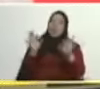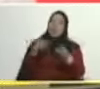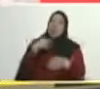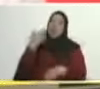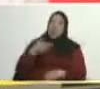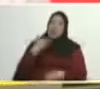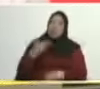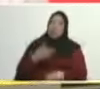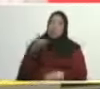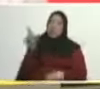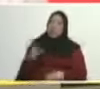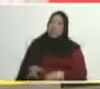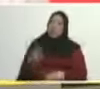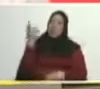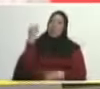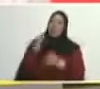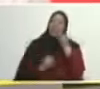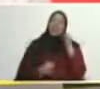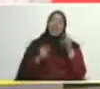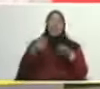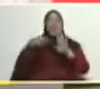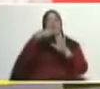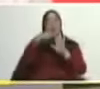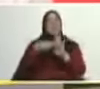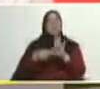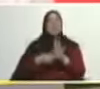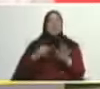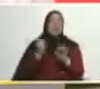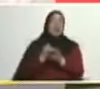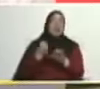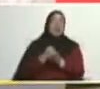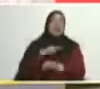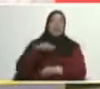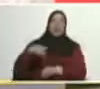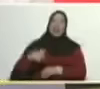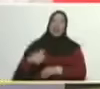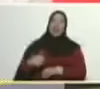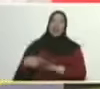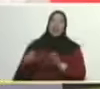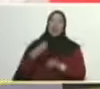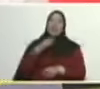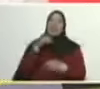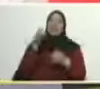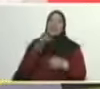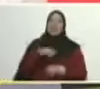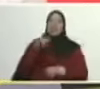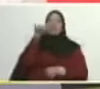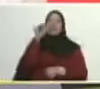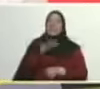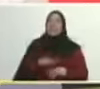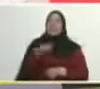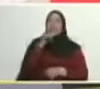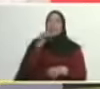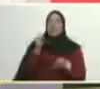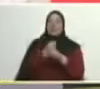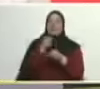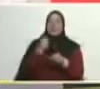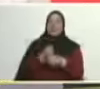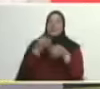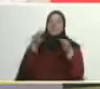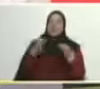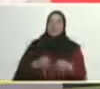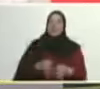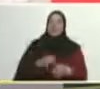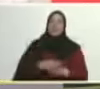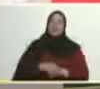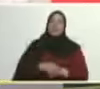de ese día, Raúl transmitió una síntesis de los aprendizajes de los años de combate revolucionario junto a Fidel